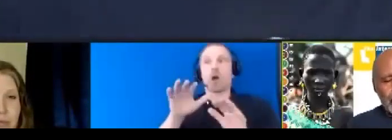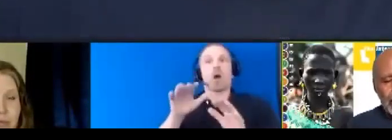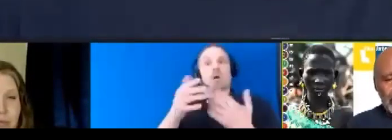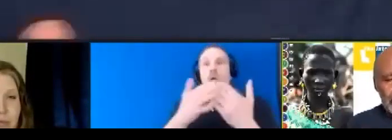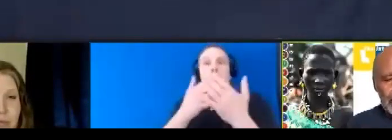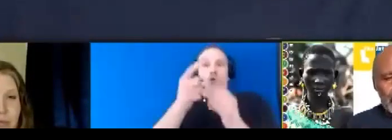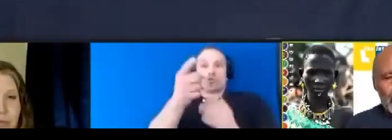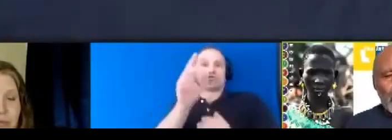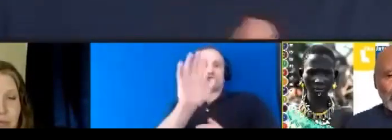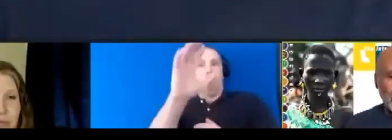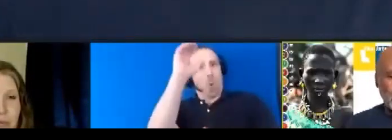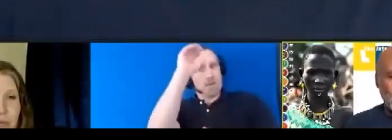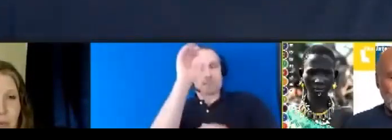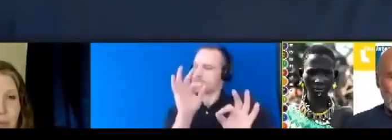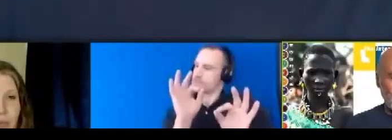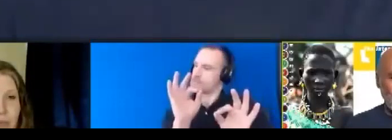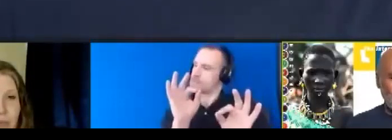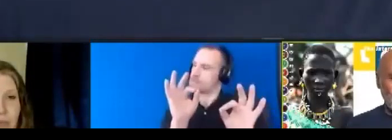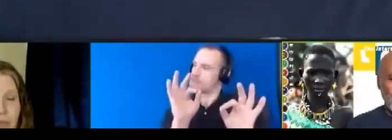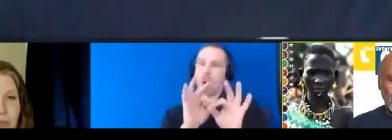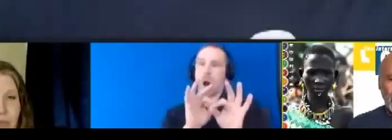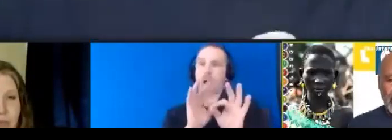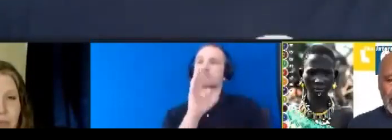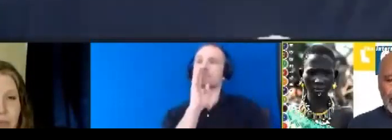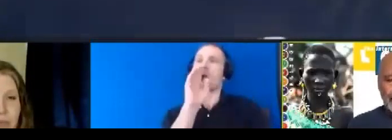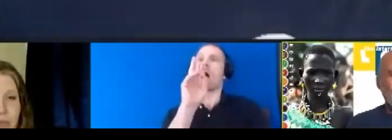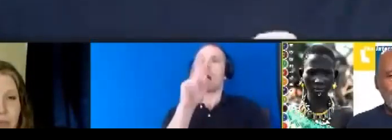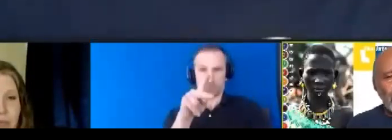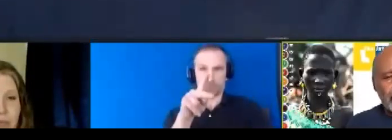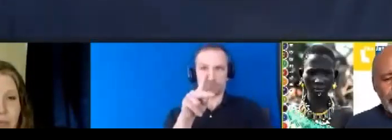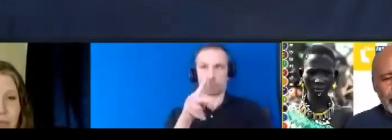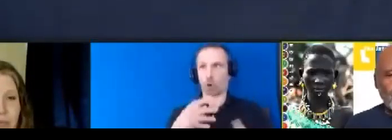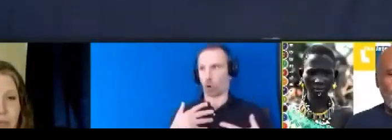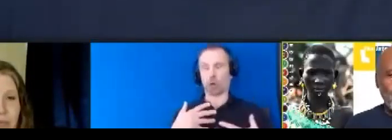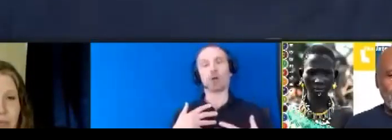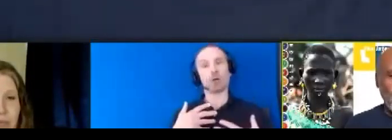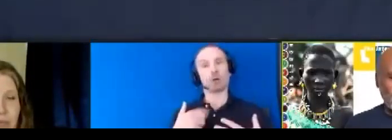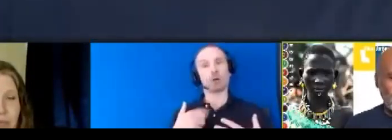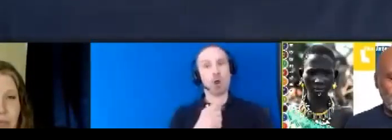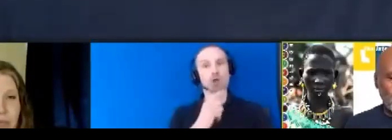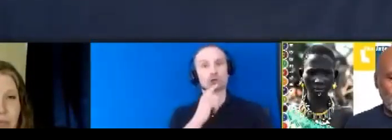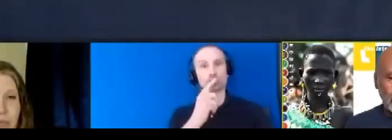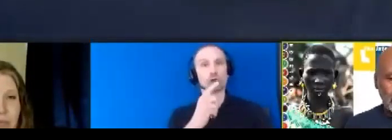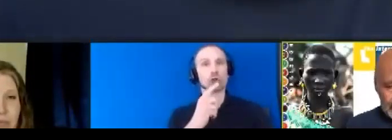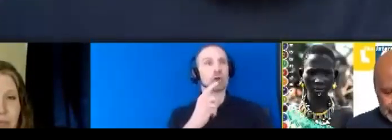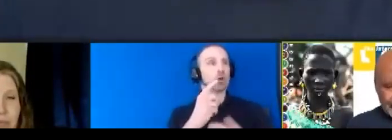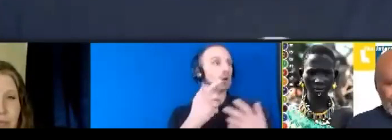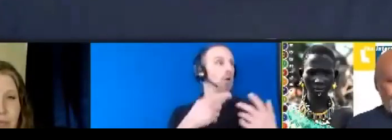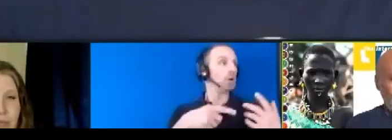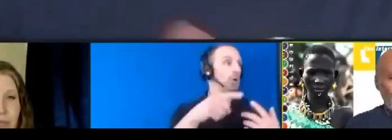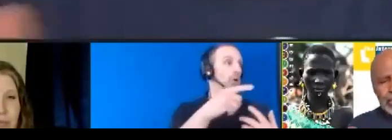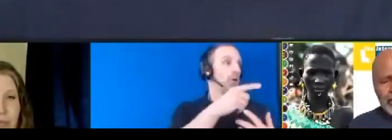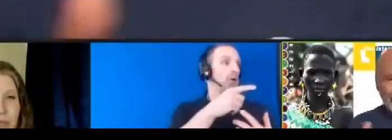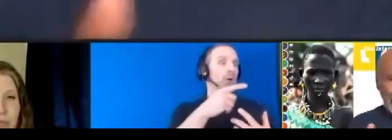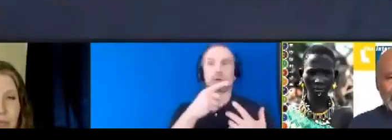por legislatura les pedimos que den su opinión a que muchas personas no